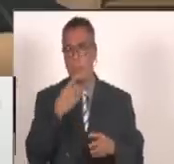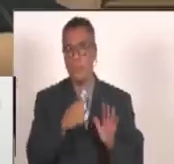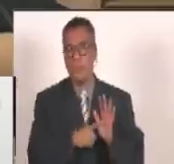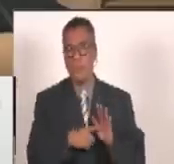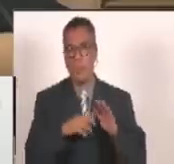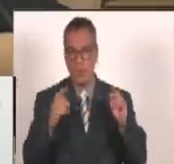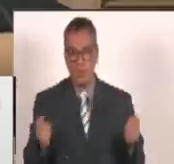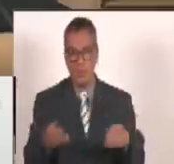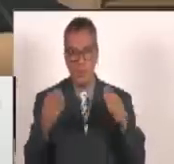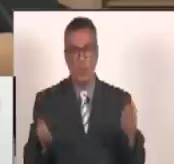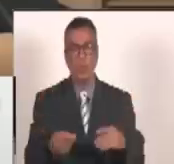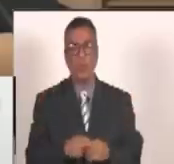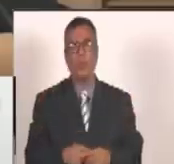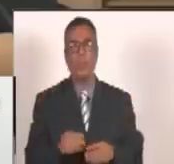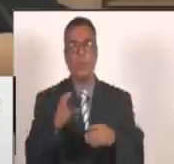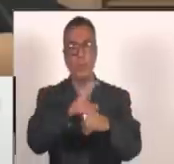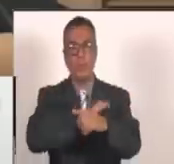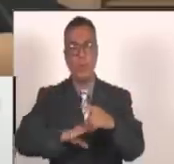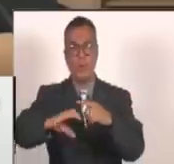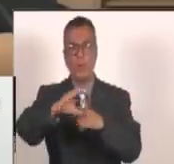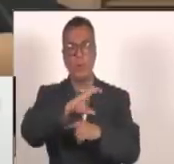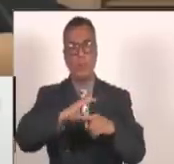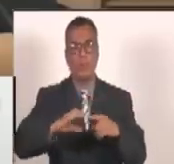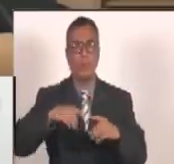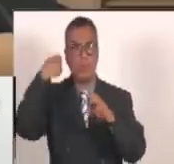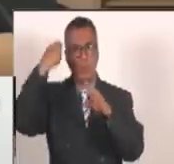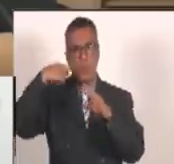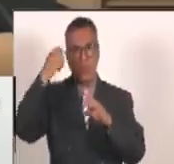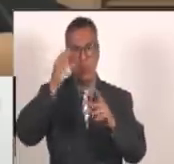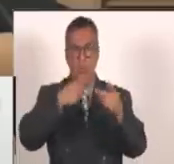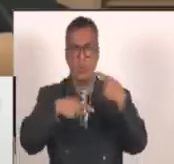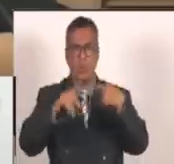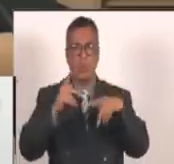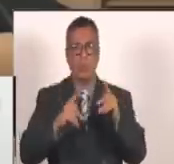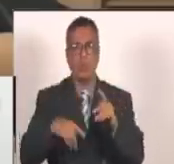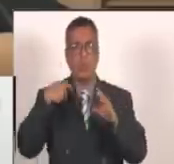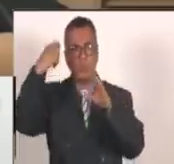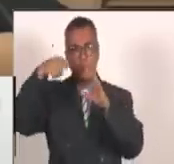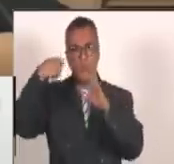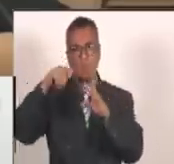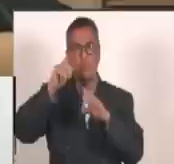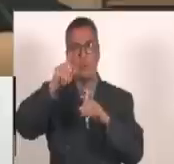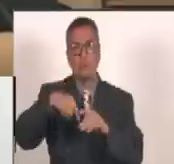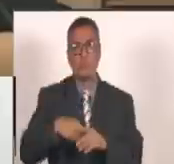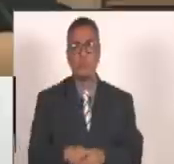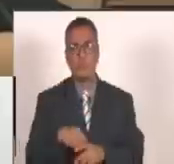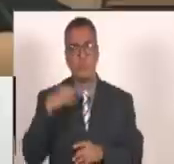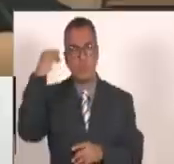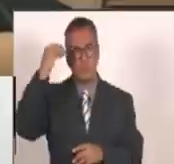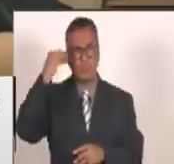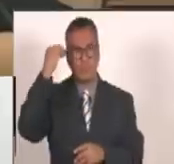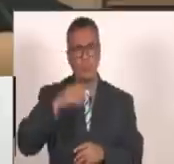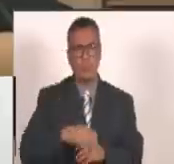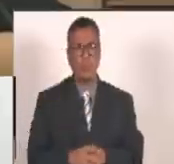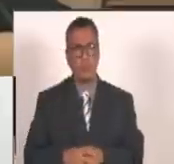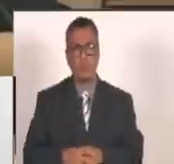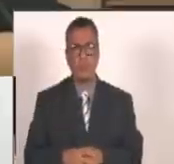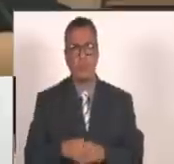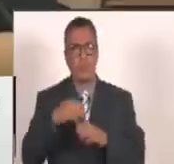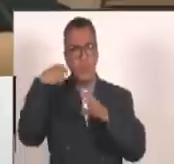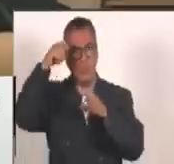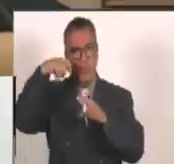enriquecimiento y promoción de la cultura a través del cine, el teatro y la televisión. Considerando que